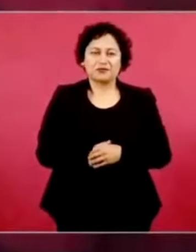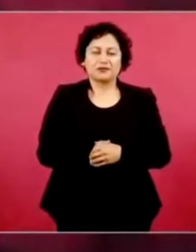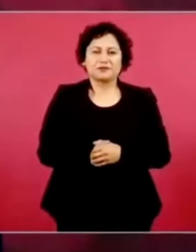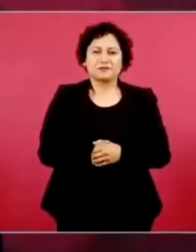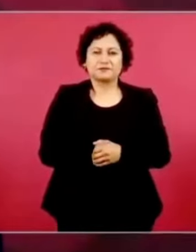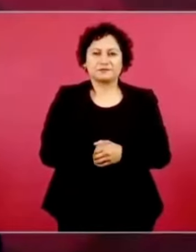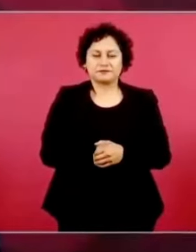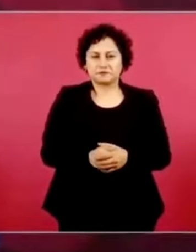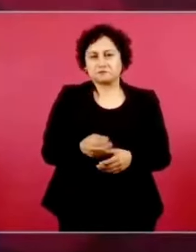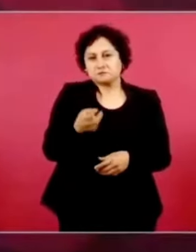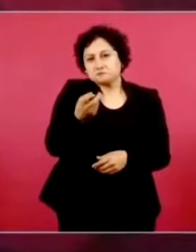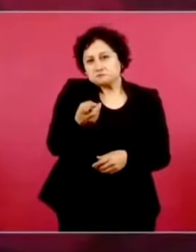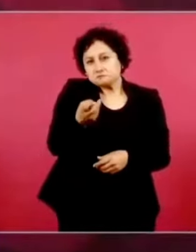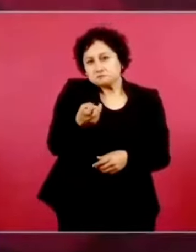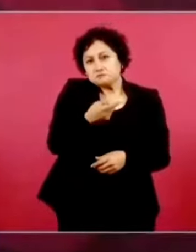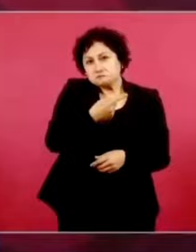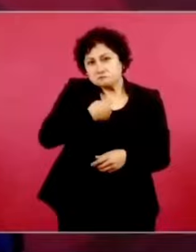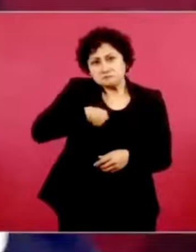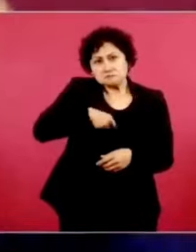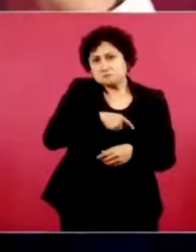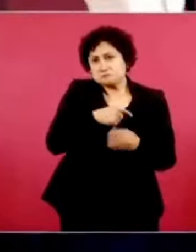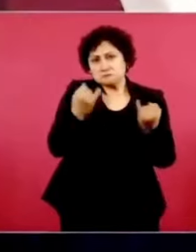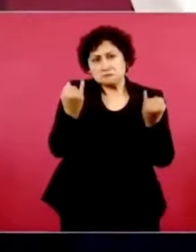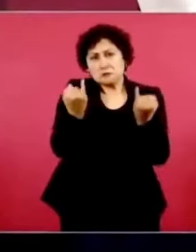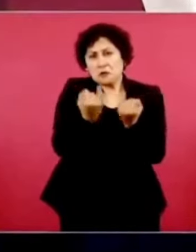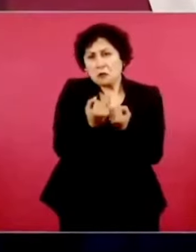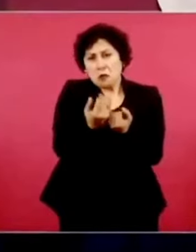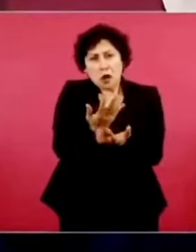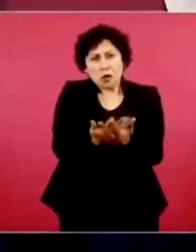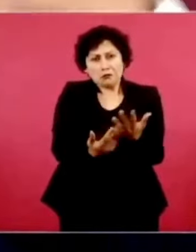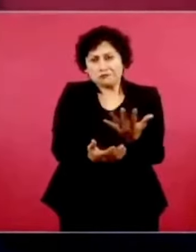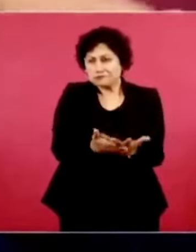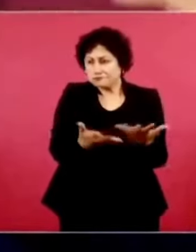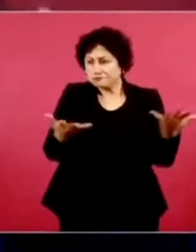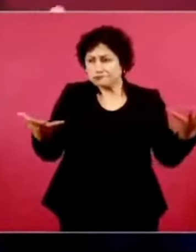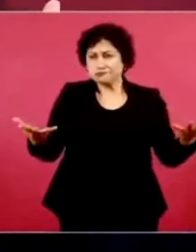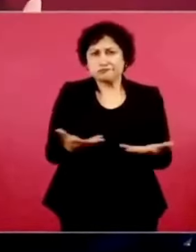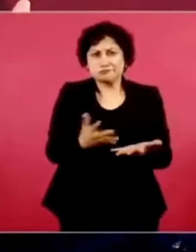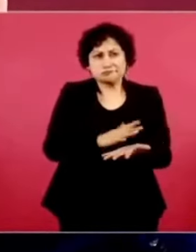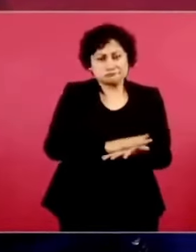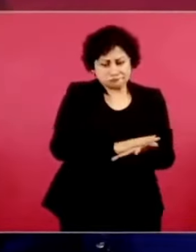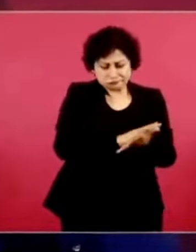estamos haciendo. Pero si yo explico